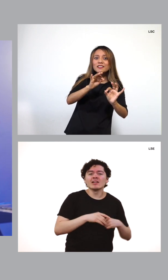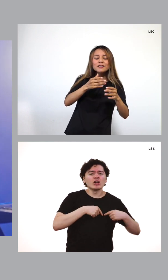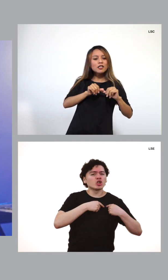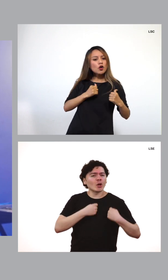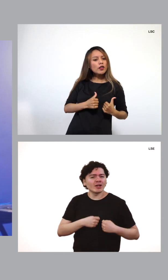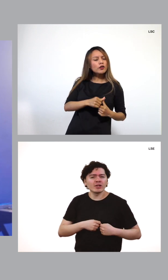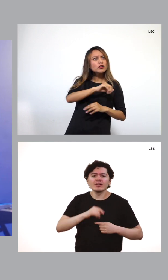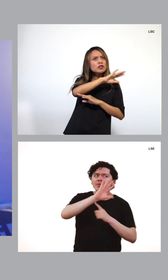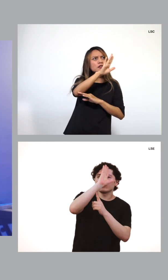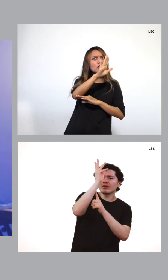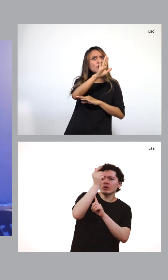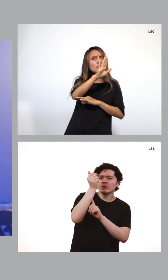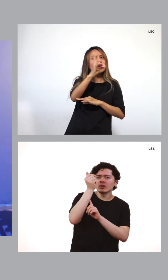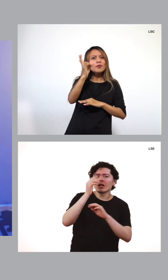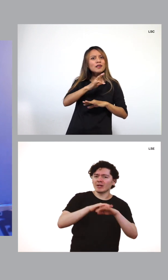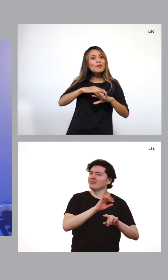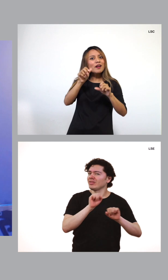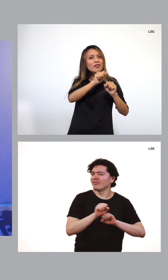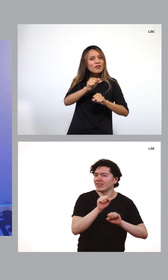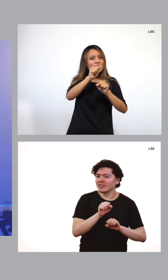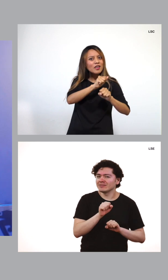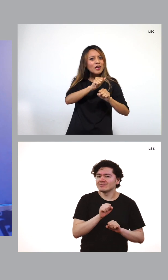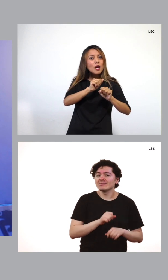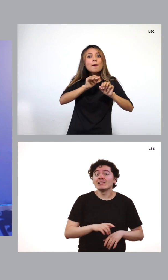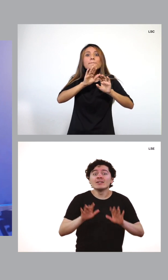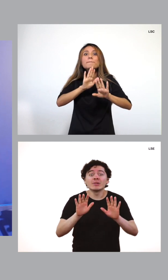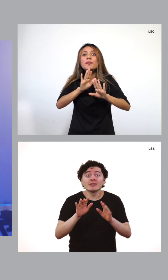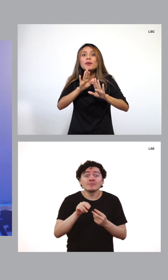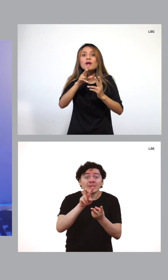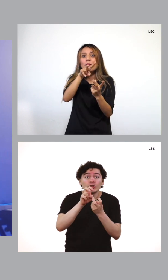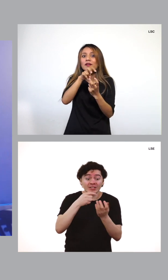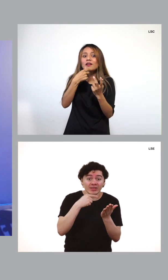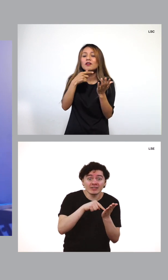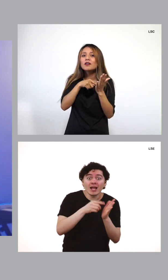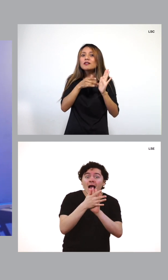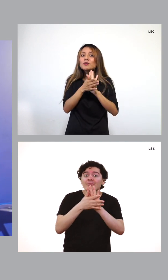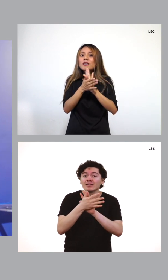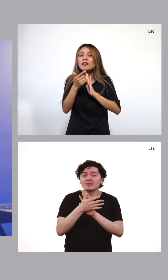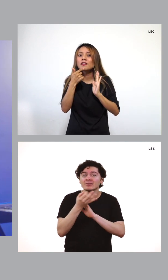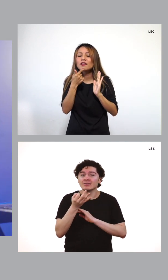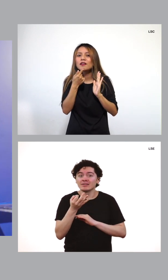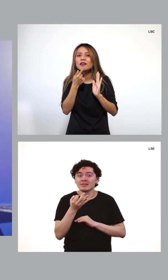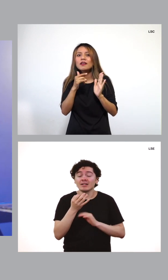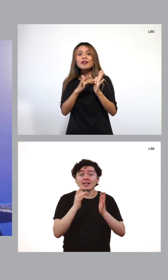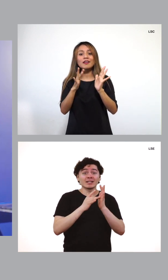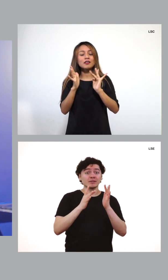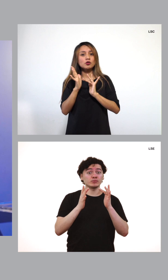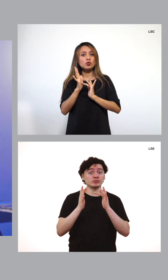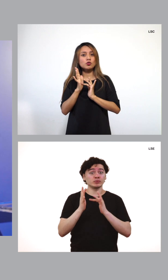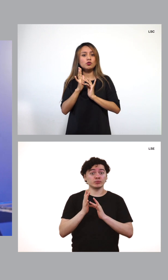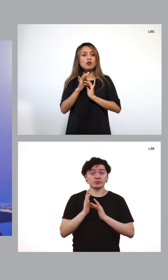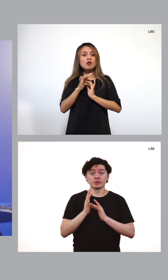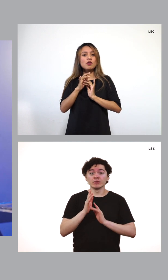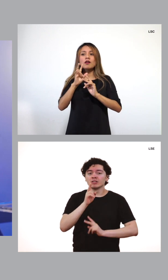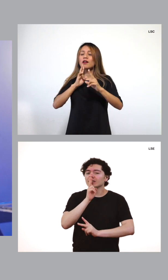cielo, venía a defender. Dice, para la sorpresa del gobernador, Jesús